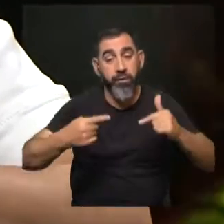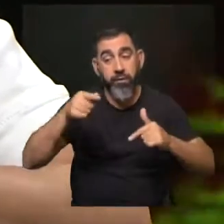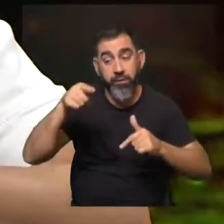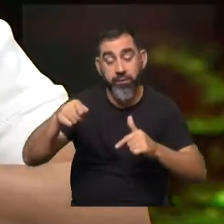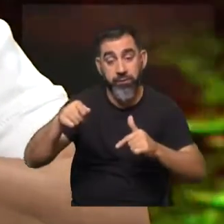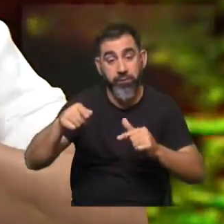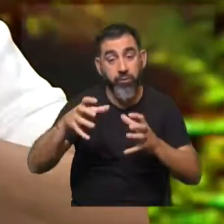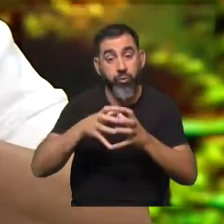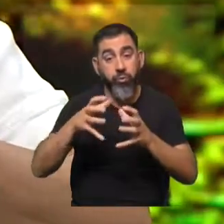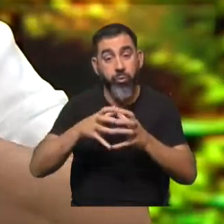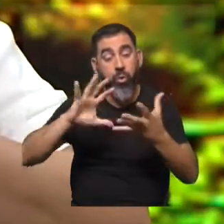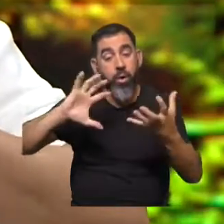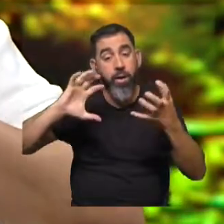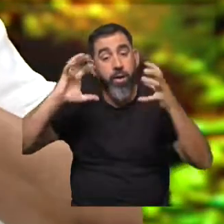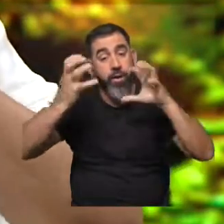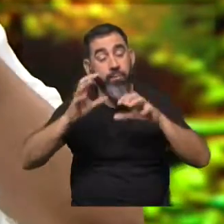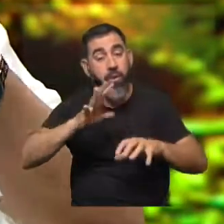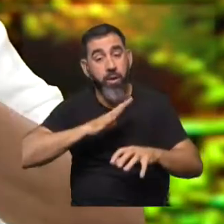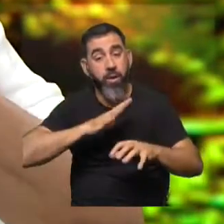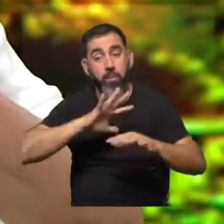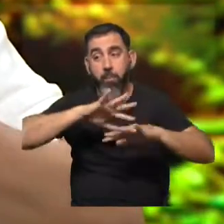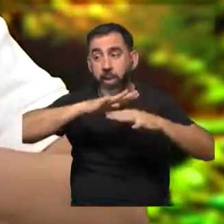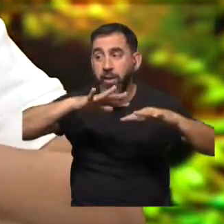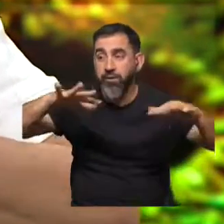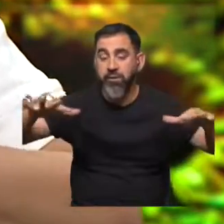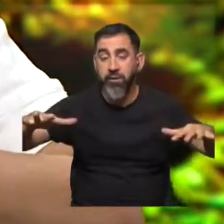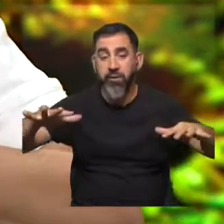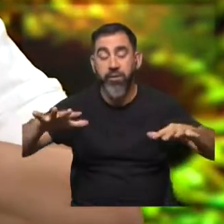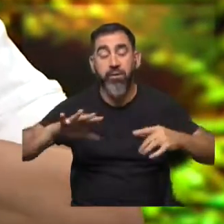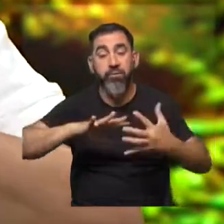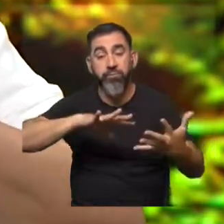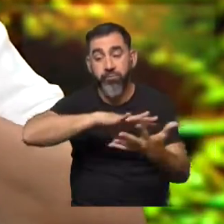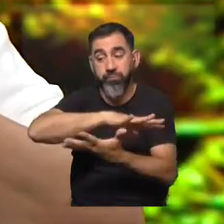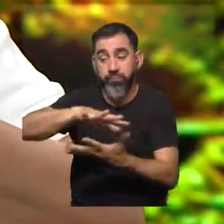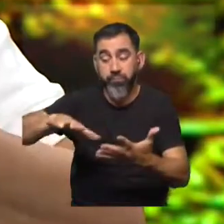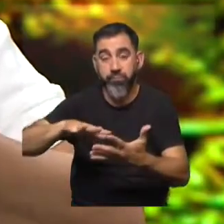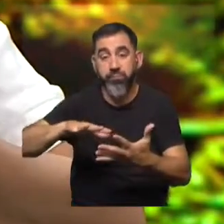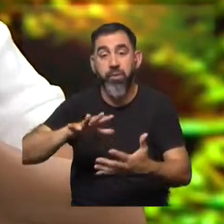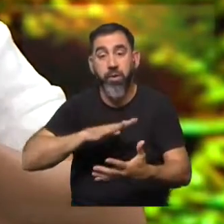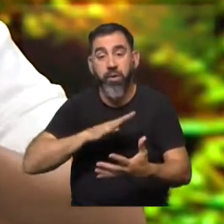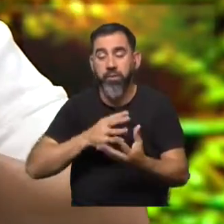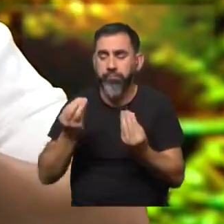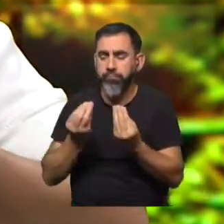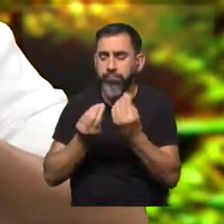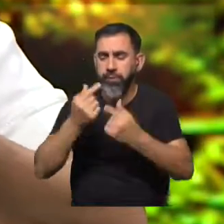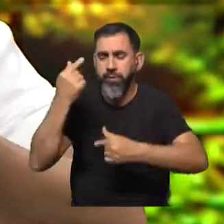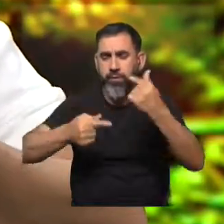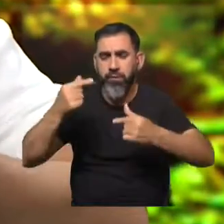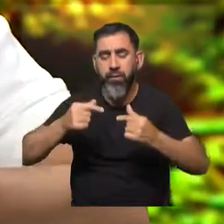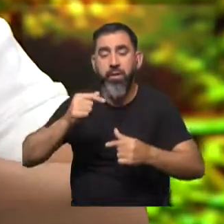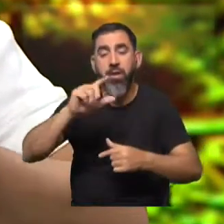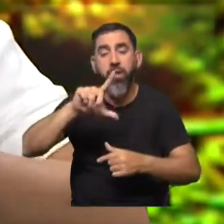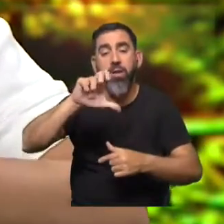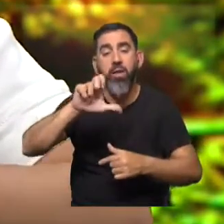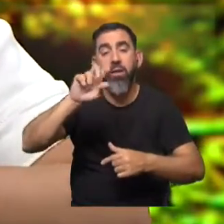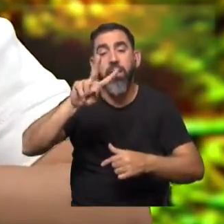el tipo de clima que tienen, el tipo de paisaje a nivel ecológico, digamos, tienen una gran fuente de distintos tipos de levaduras,